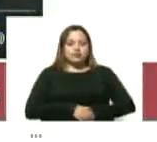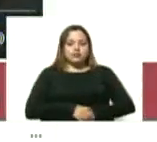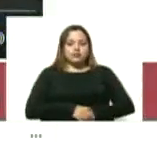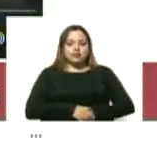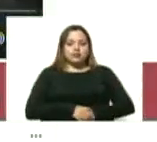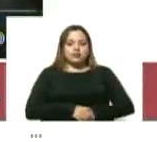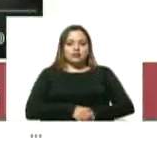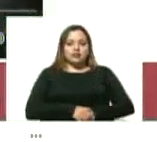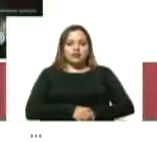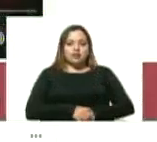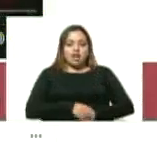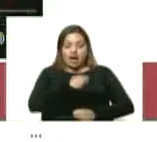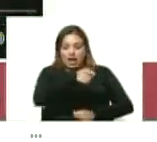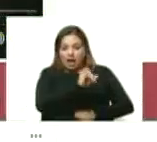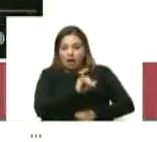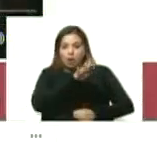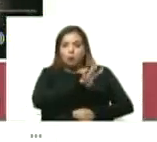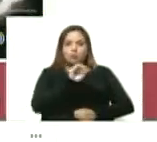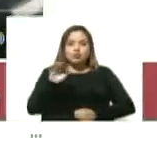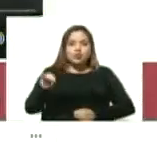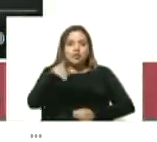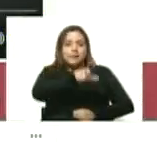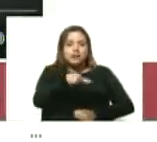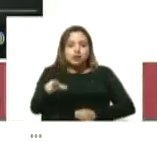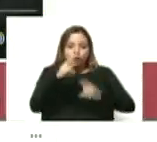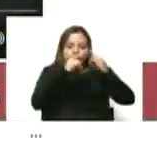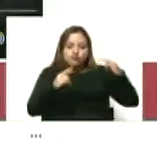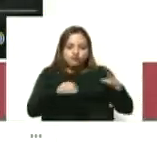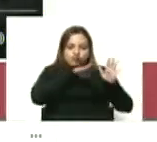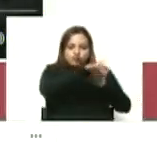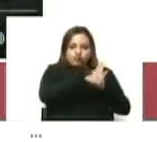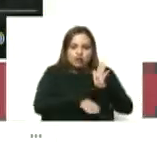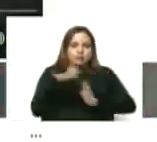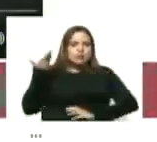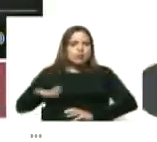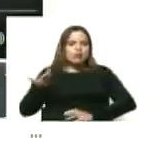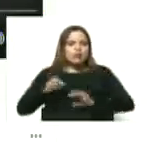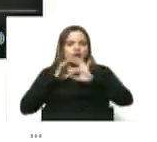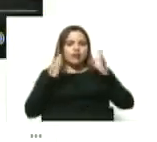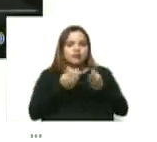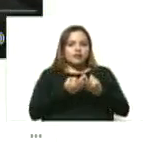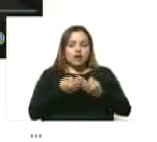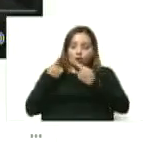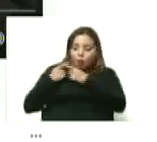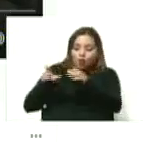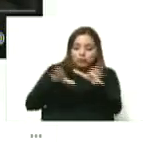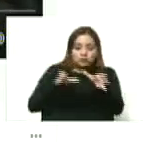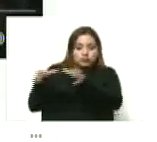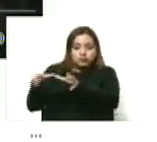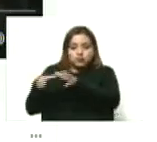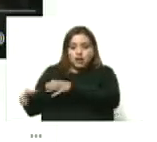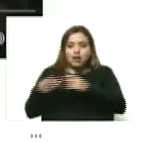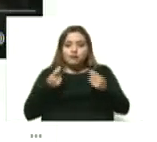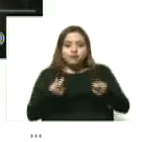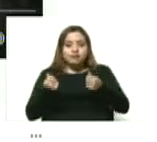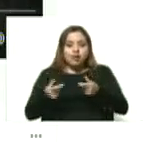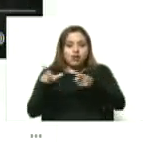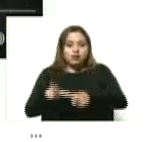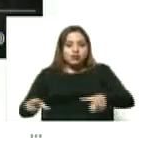Ahí se van a alojar unas 400 personas, un grupo importante de familias, y el resto vamos a ir activando los